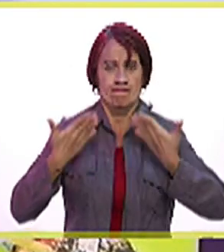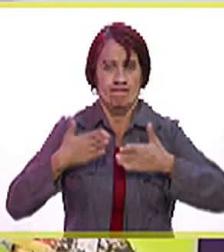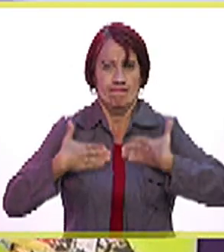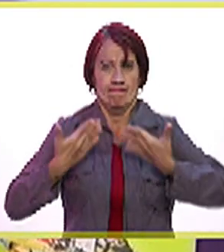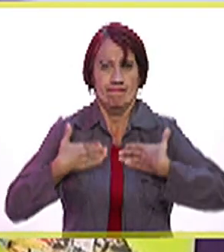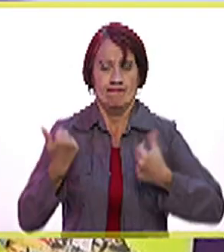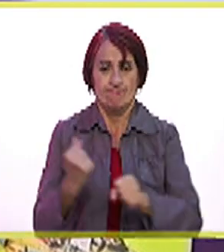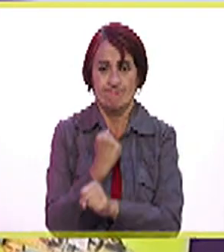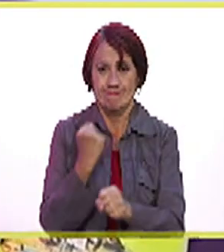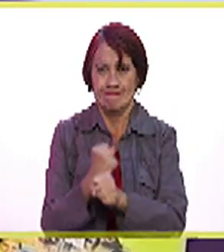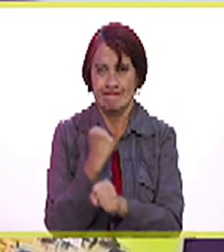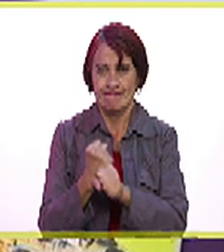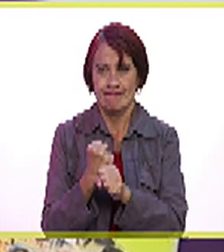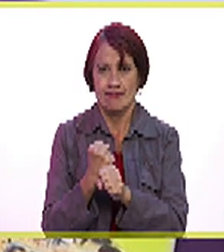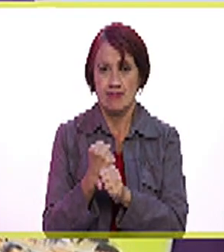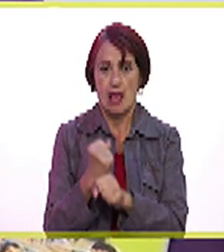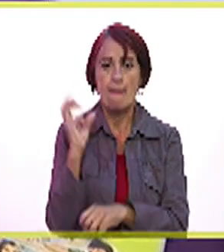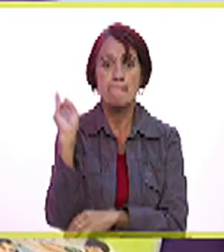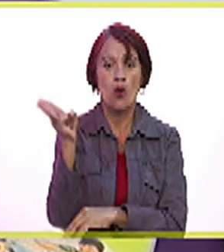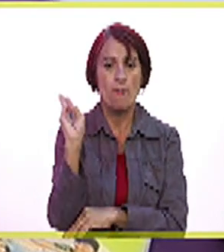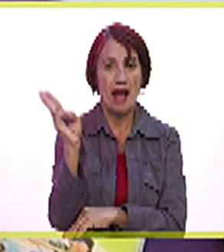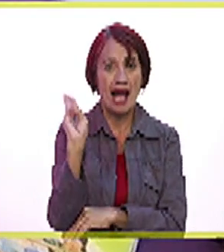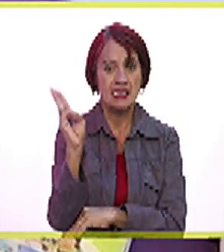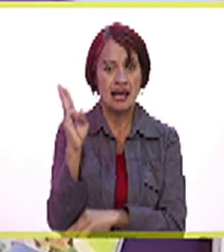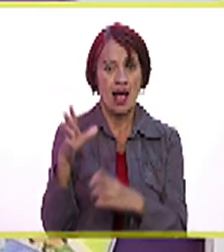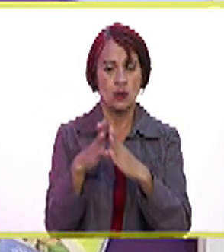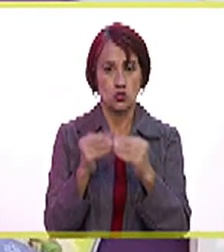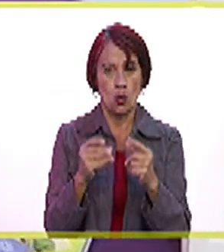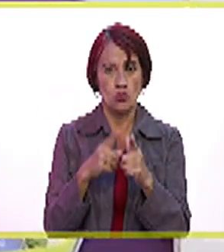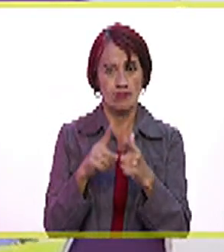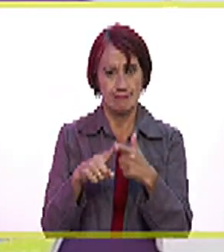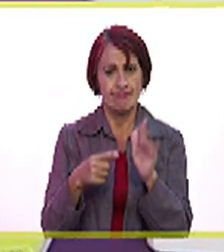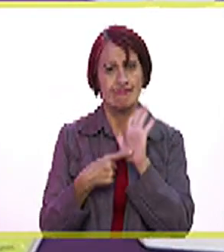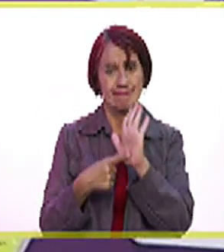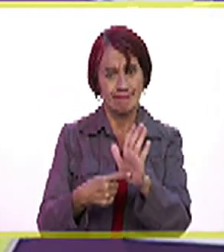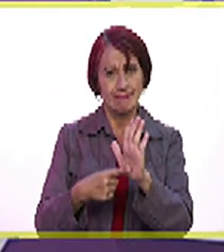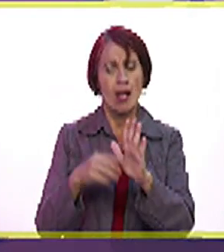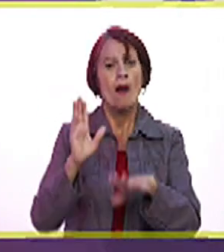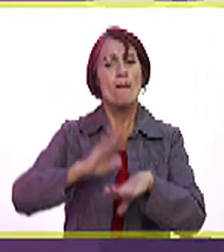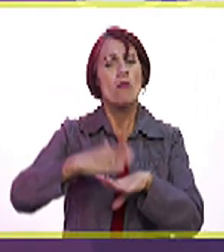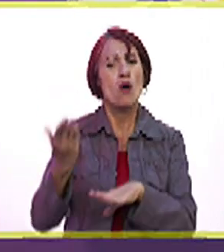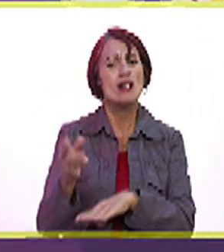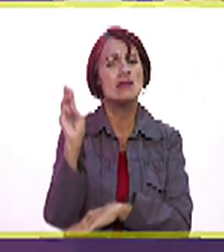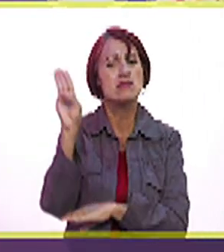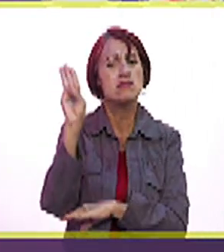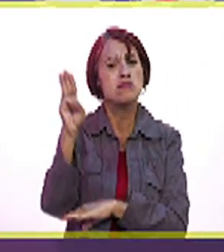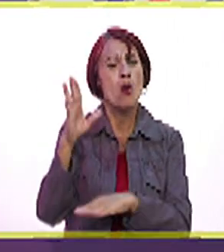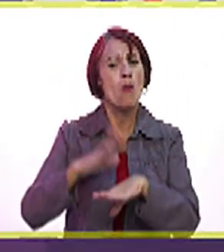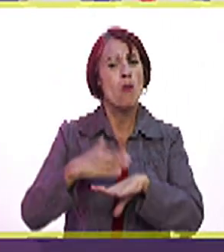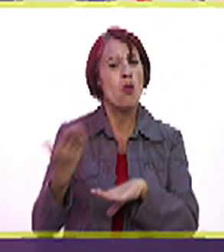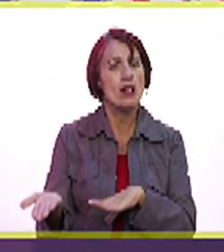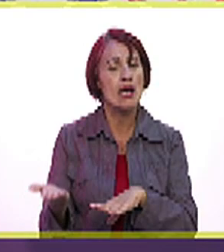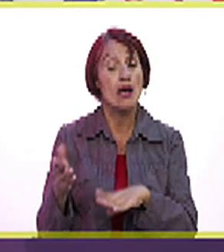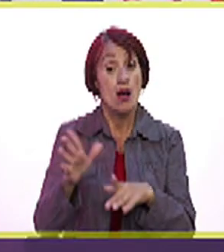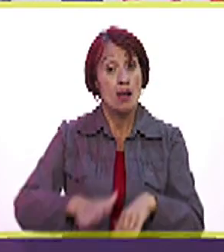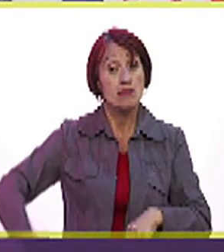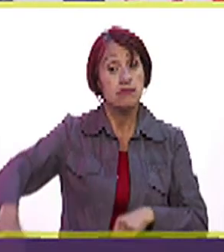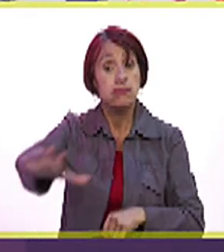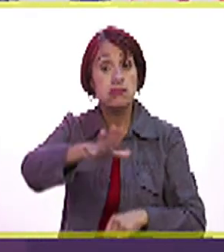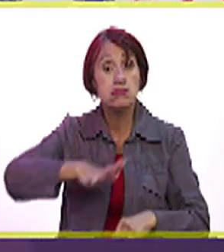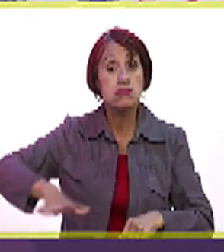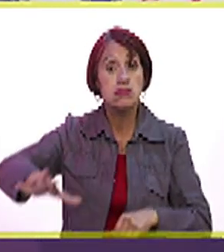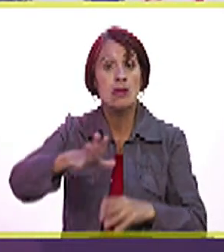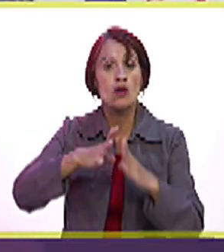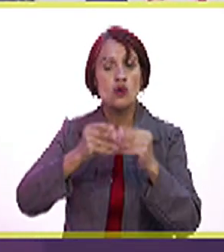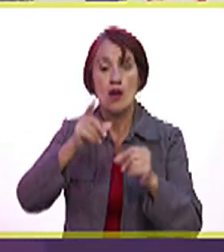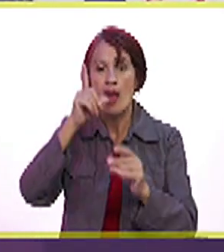de educación laboral Propatria. ¿Saben, amigos del interior, por qué se llama Propatria? Resulta que en esa zona habían para